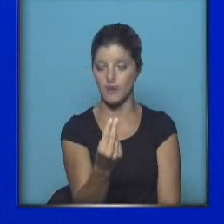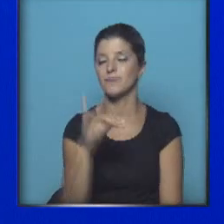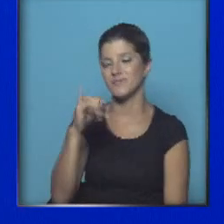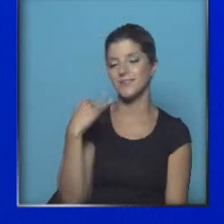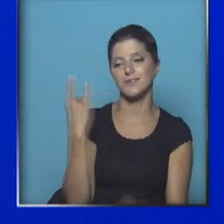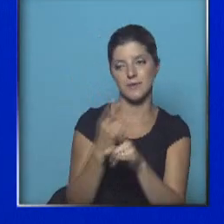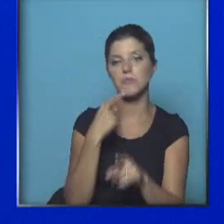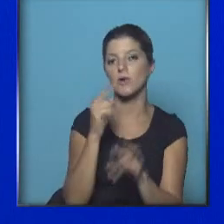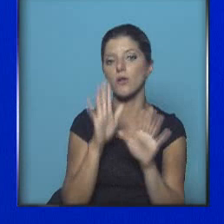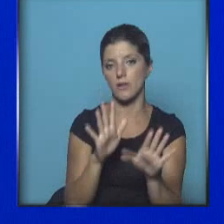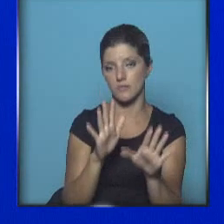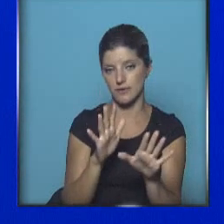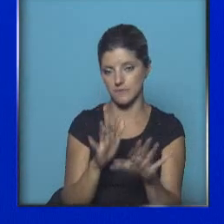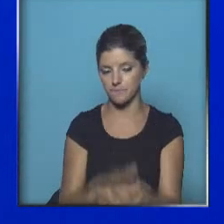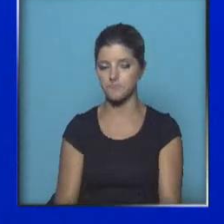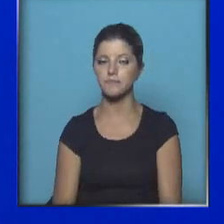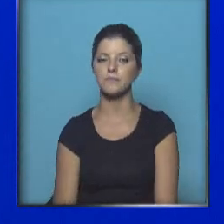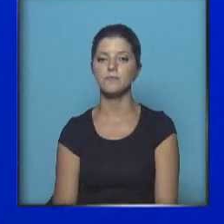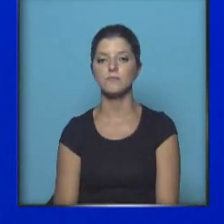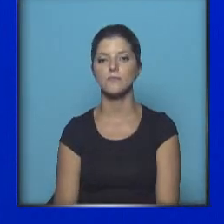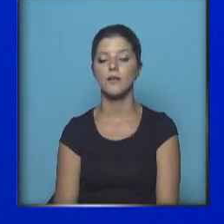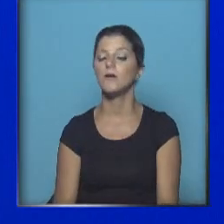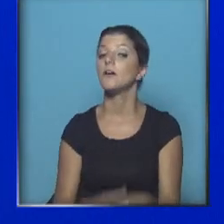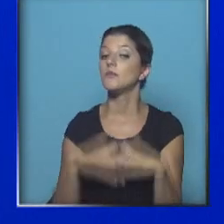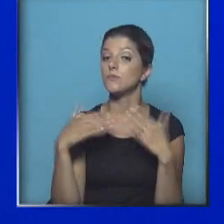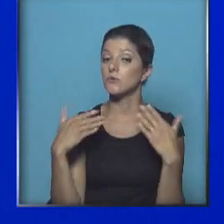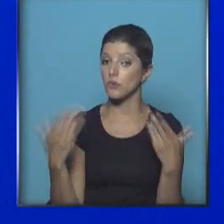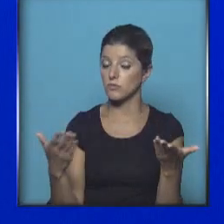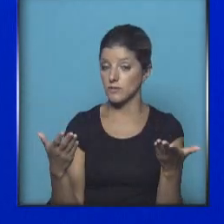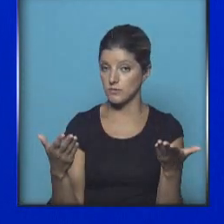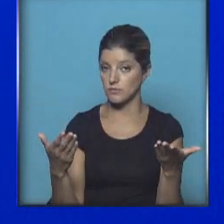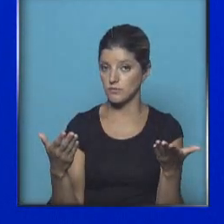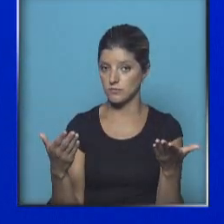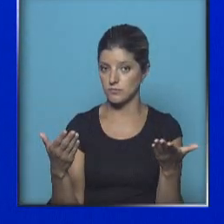siempre se ha planteado, siempre se ha dicho. Entonces, cuando